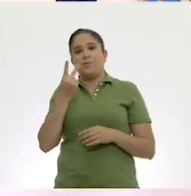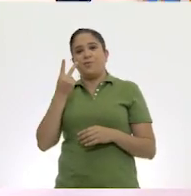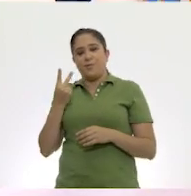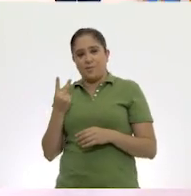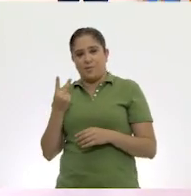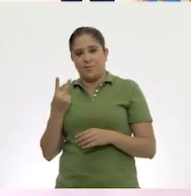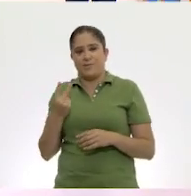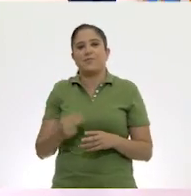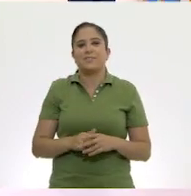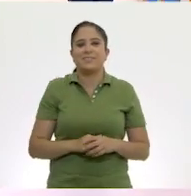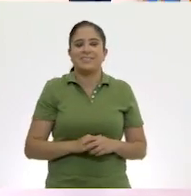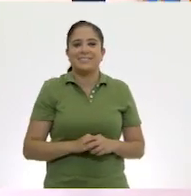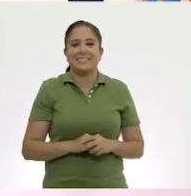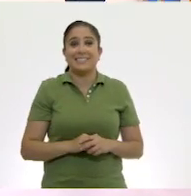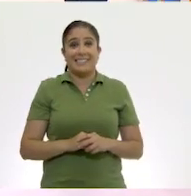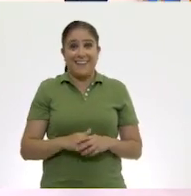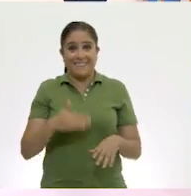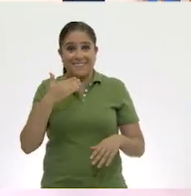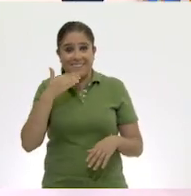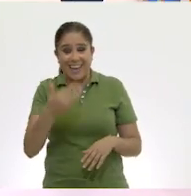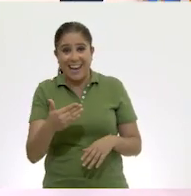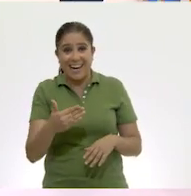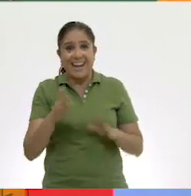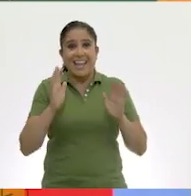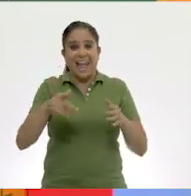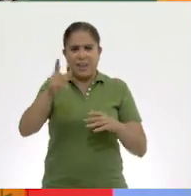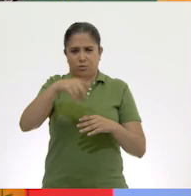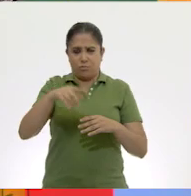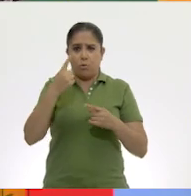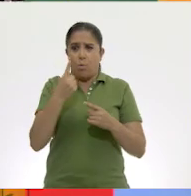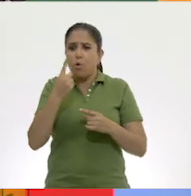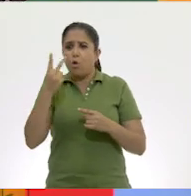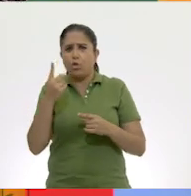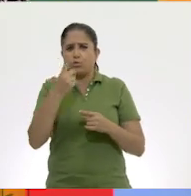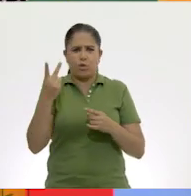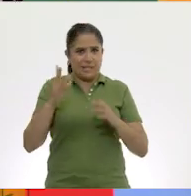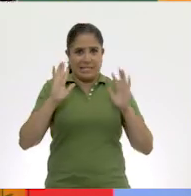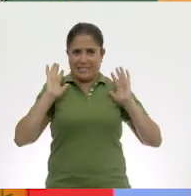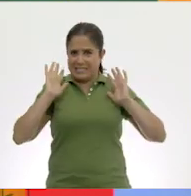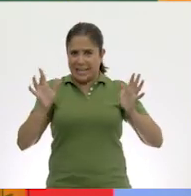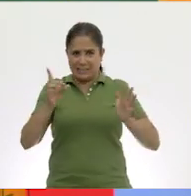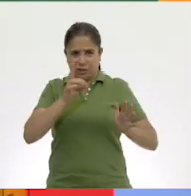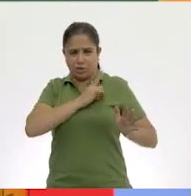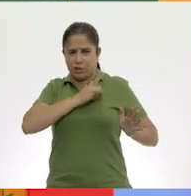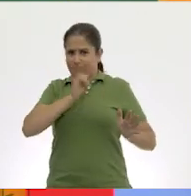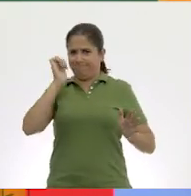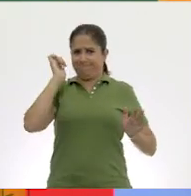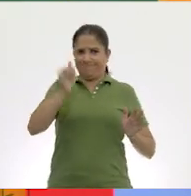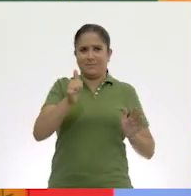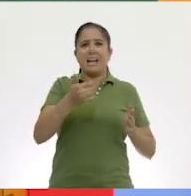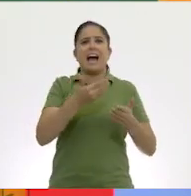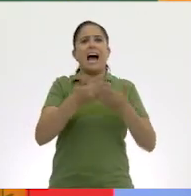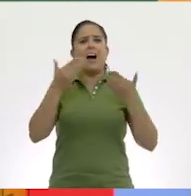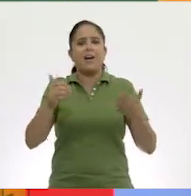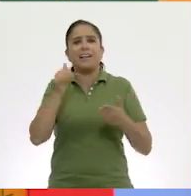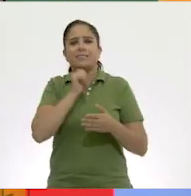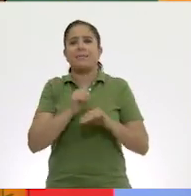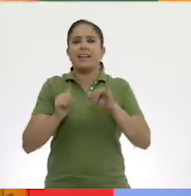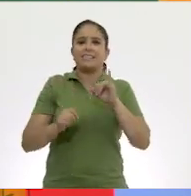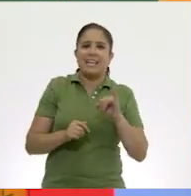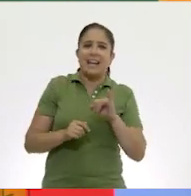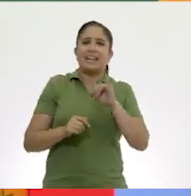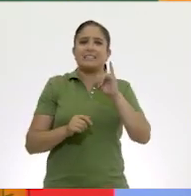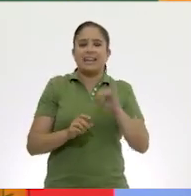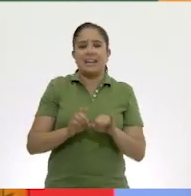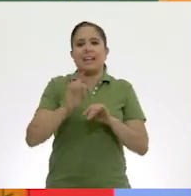12 bien ya no vamos a contar ahora vamos a decir izquierda